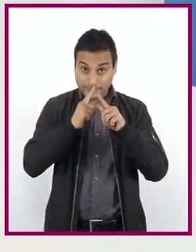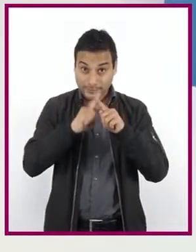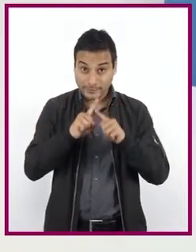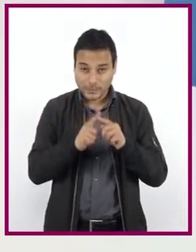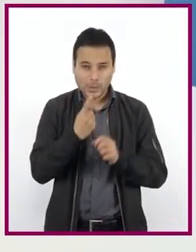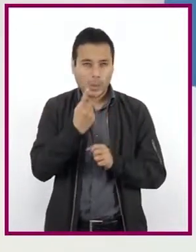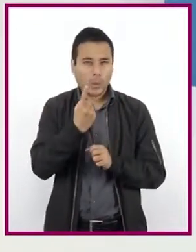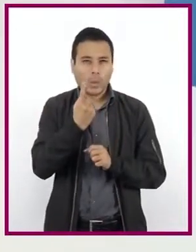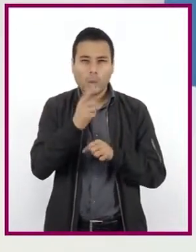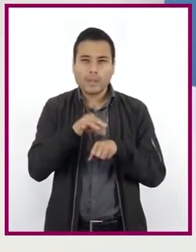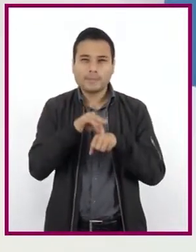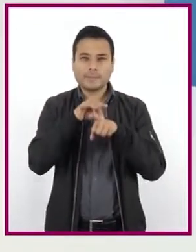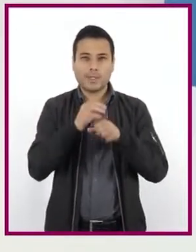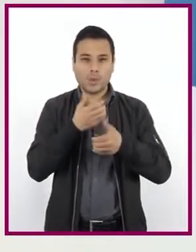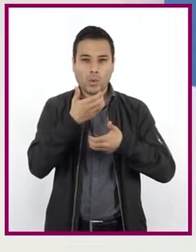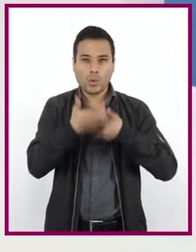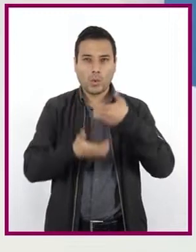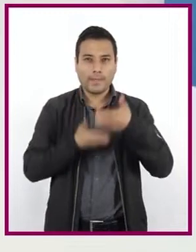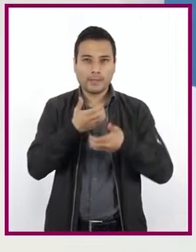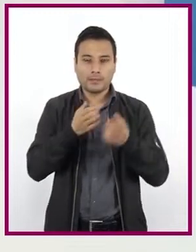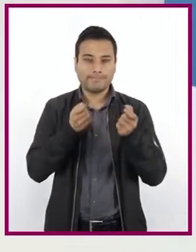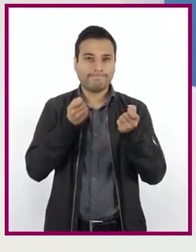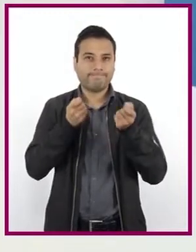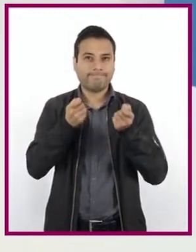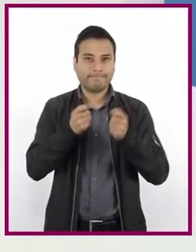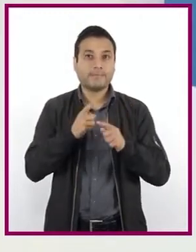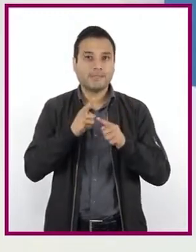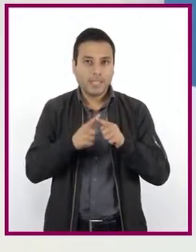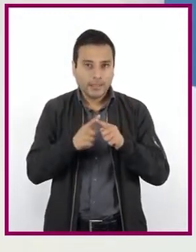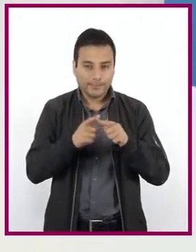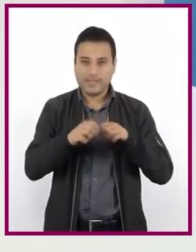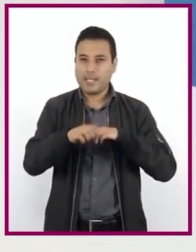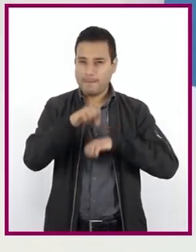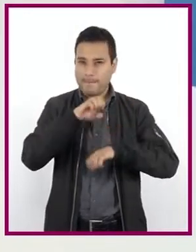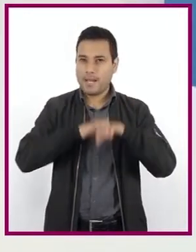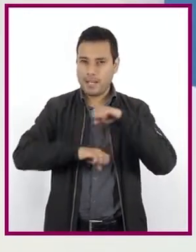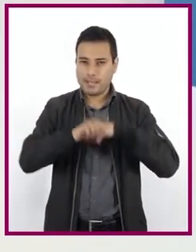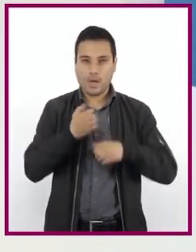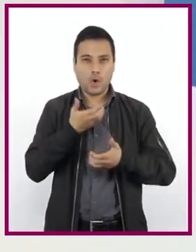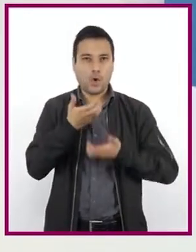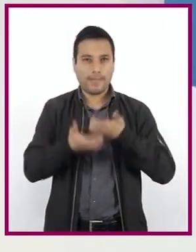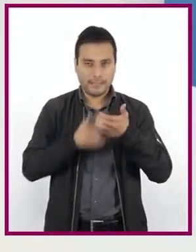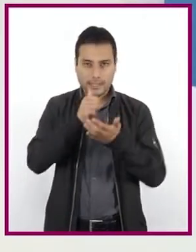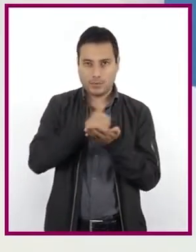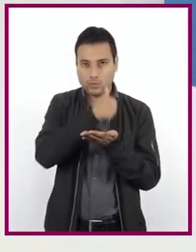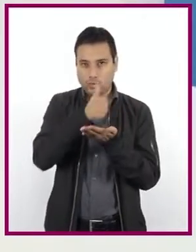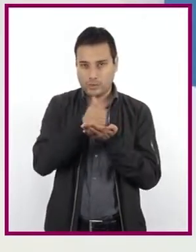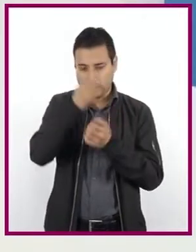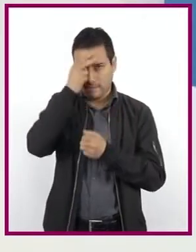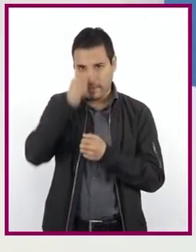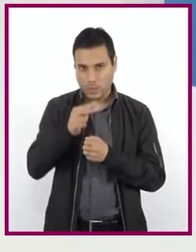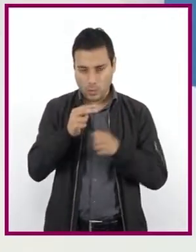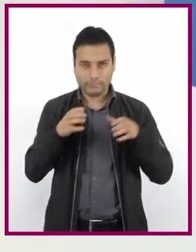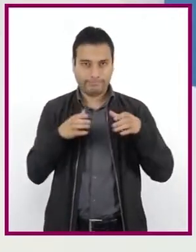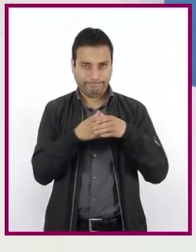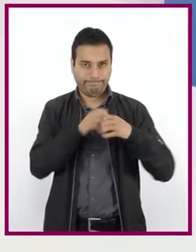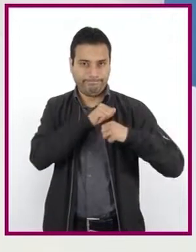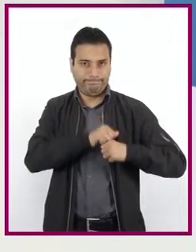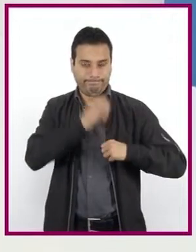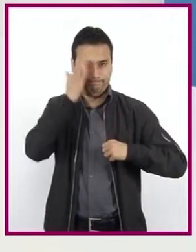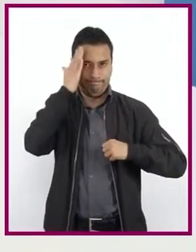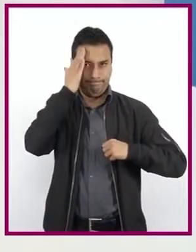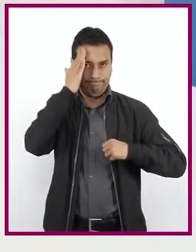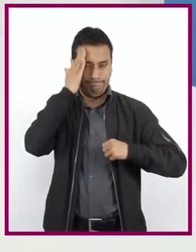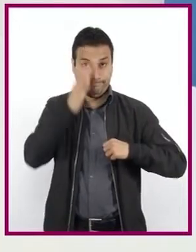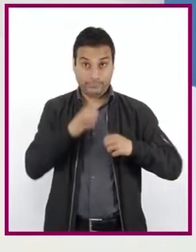comercio, era regulado por el Consulado Comercial de la Ciudad de México. Esta institución